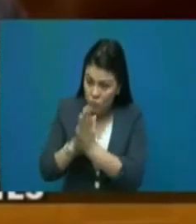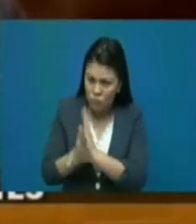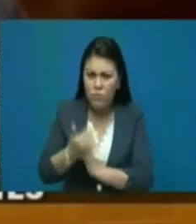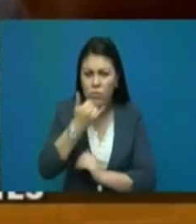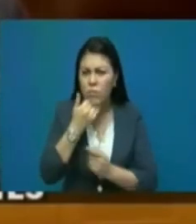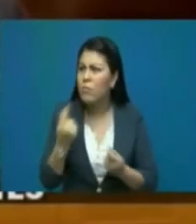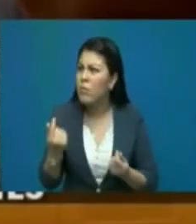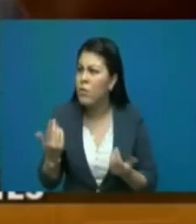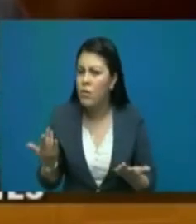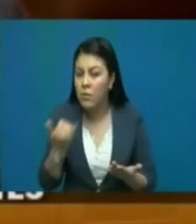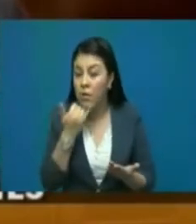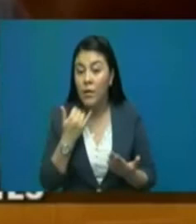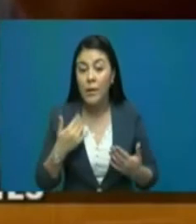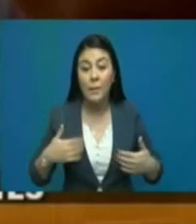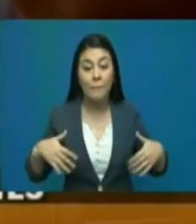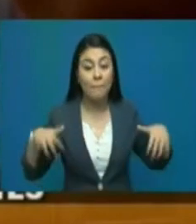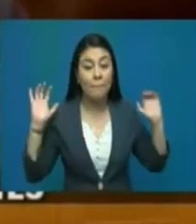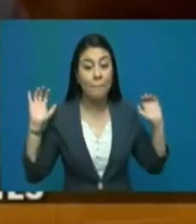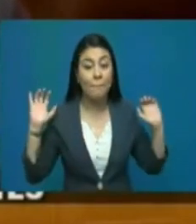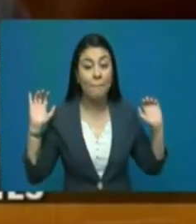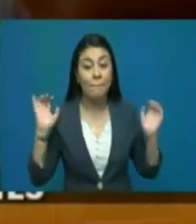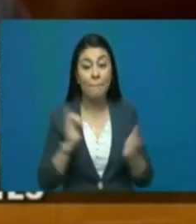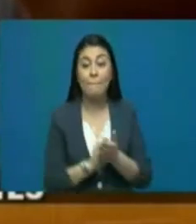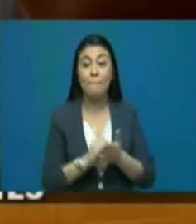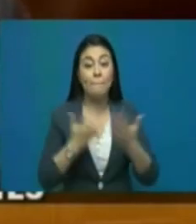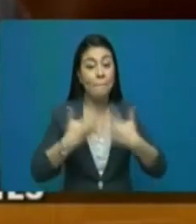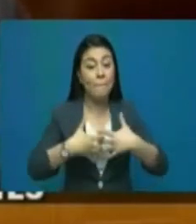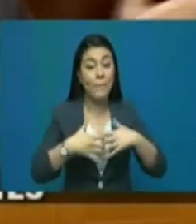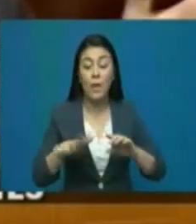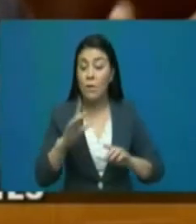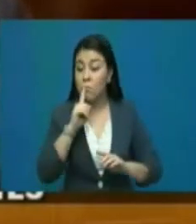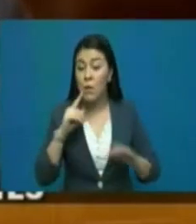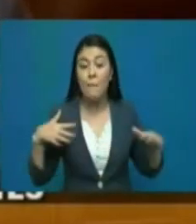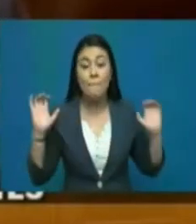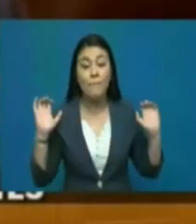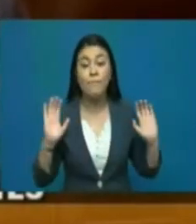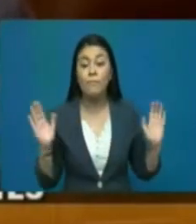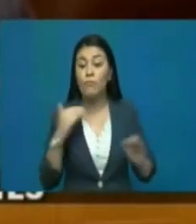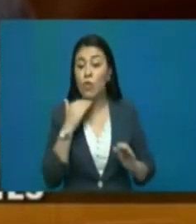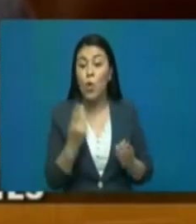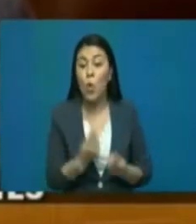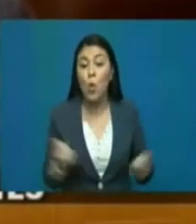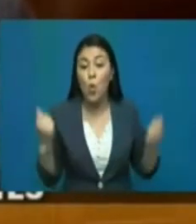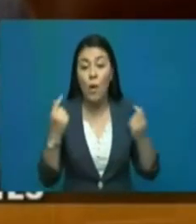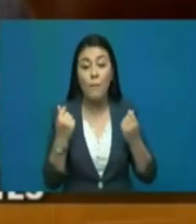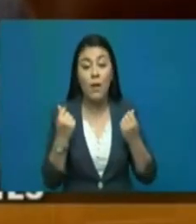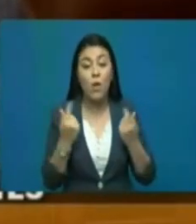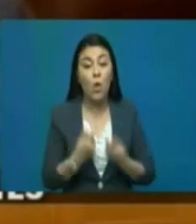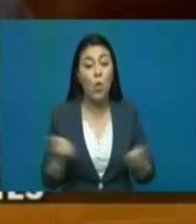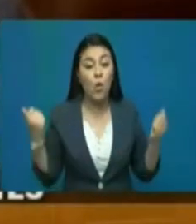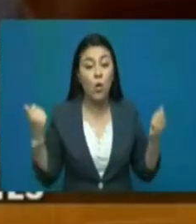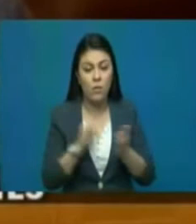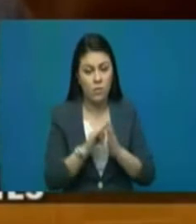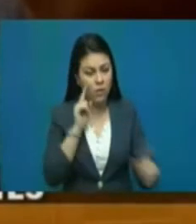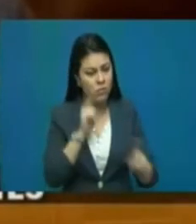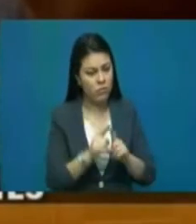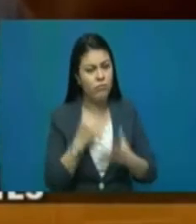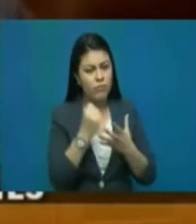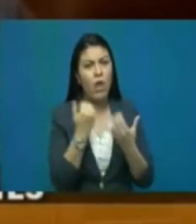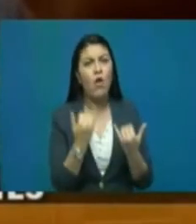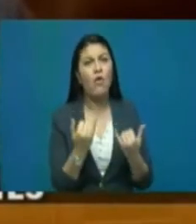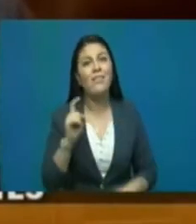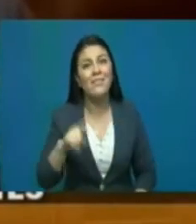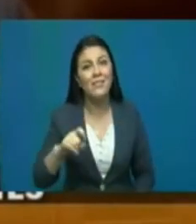fue a flujo de caja de cada una de estas empresas y ese dinero se fumó sin hacer las inversiones que quiere el